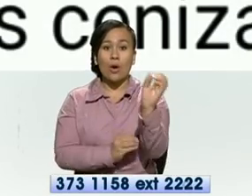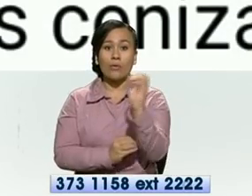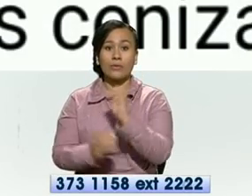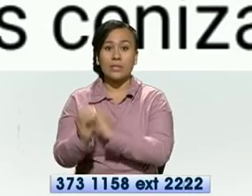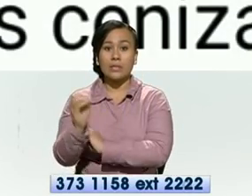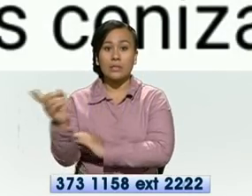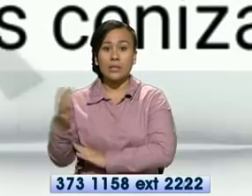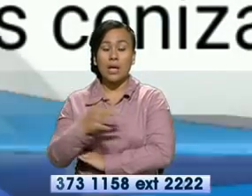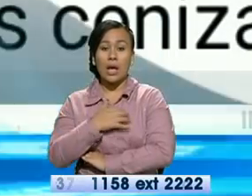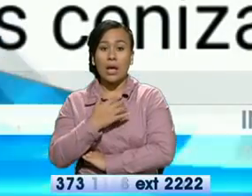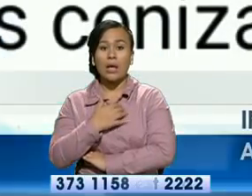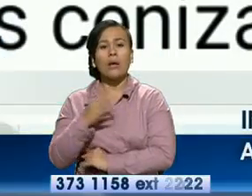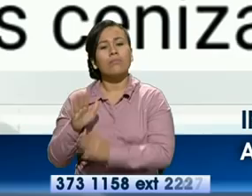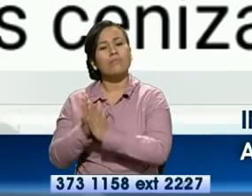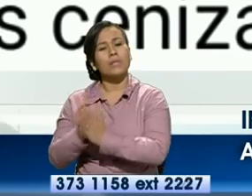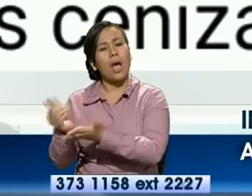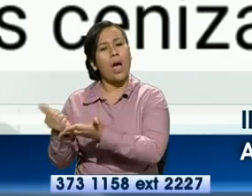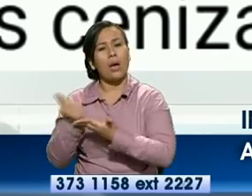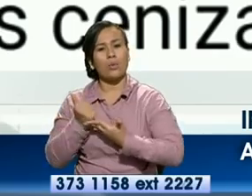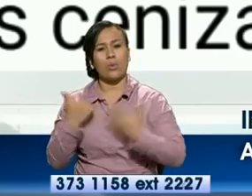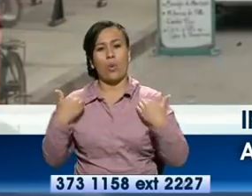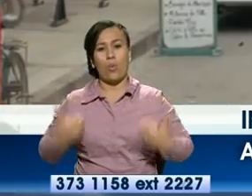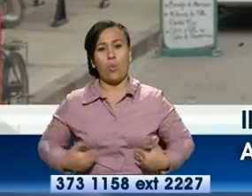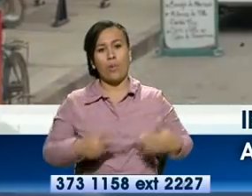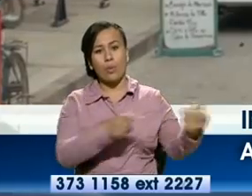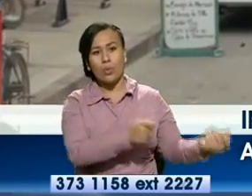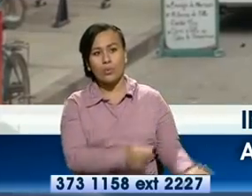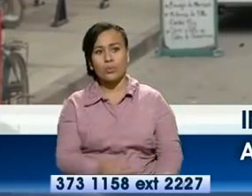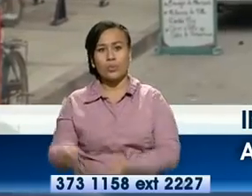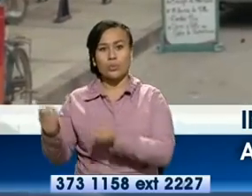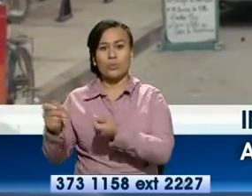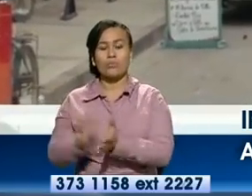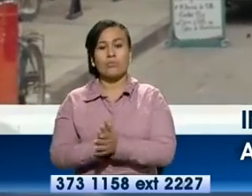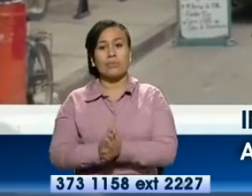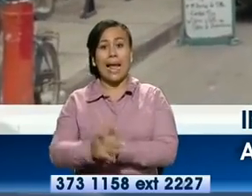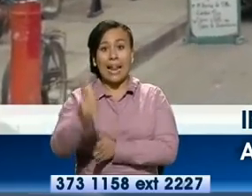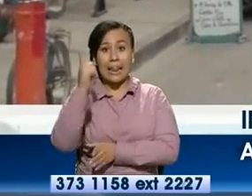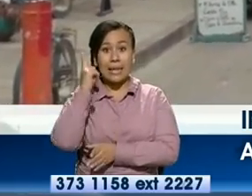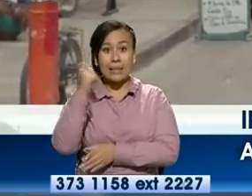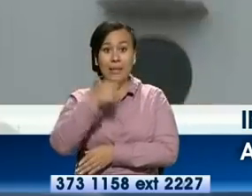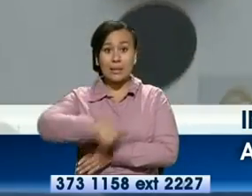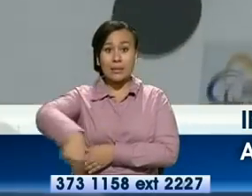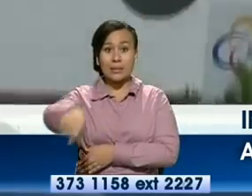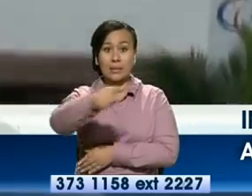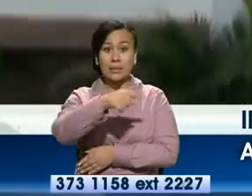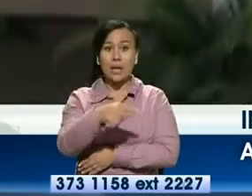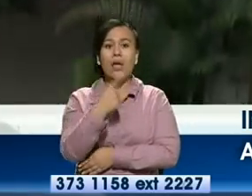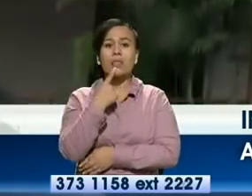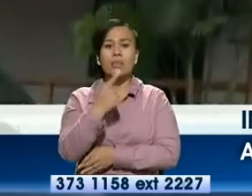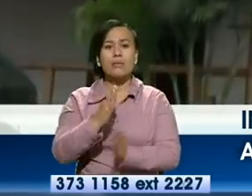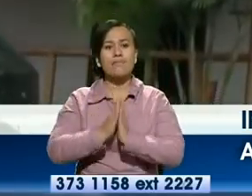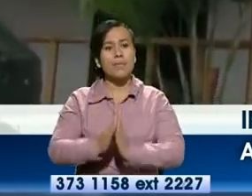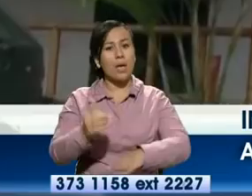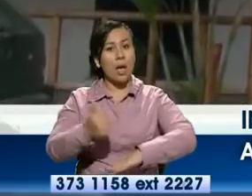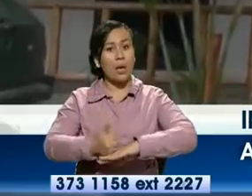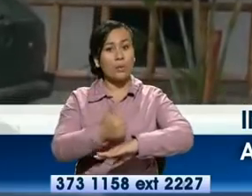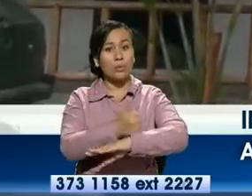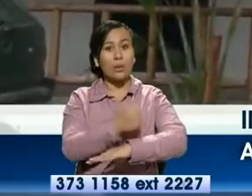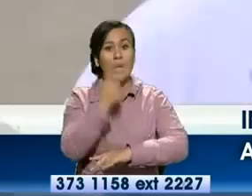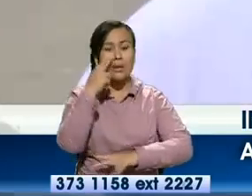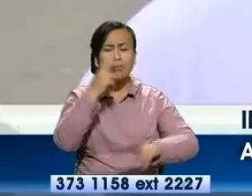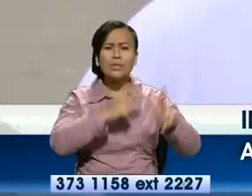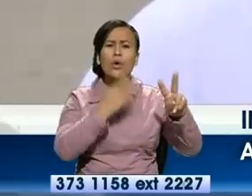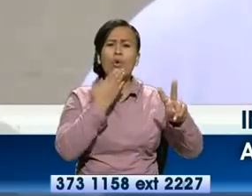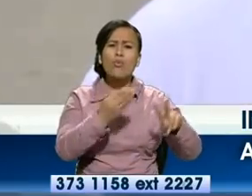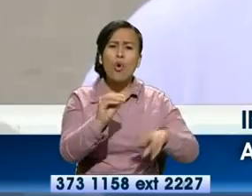país la ayuda para la repatriación del cuerpo. Dirigentes del balneario piden a las autoridades se investigue este